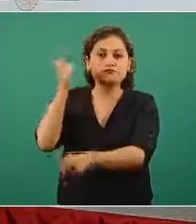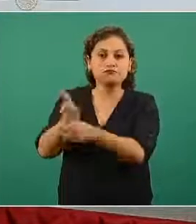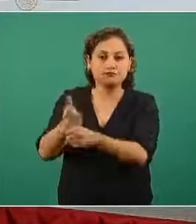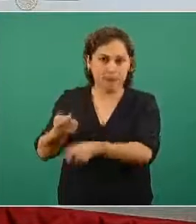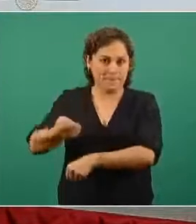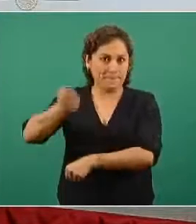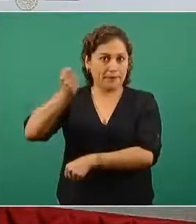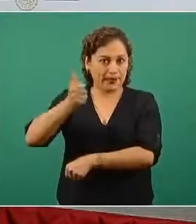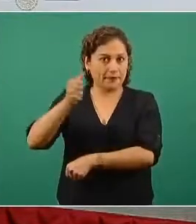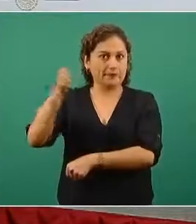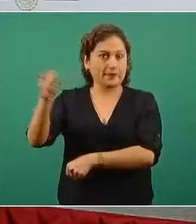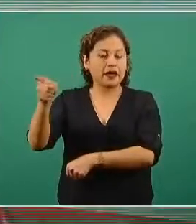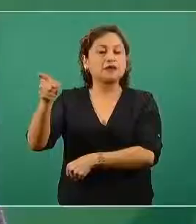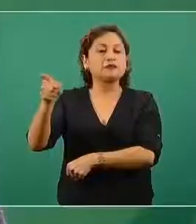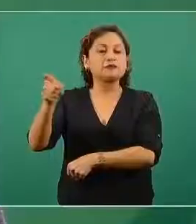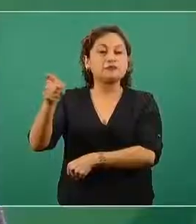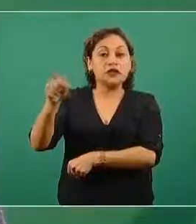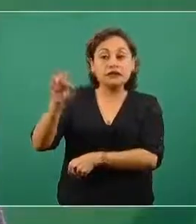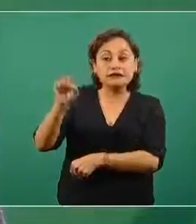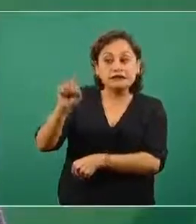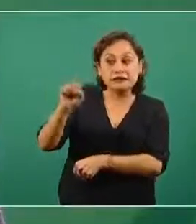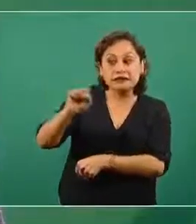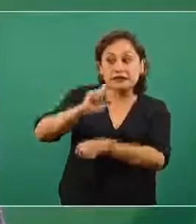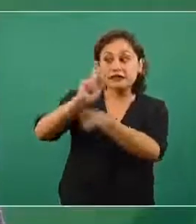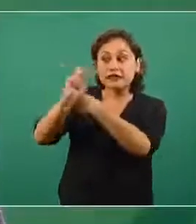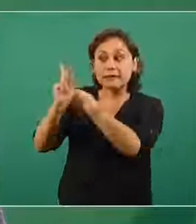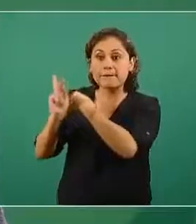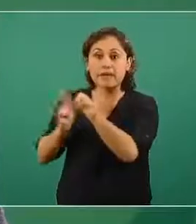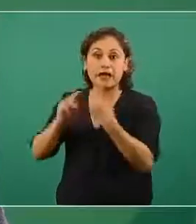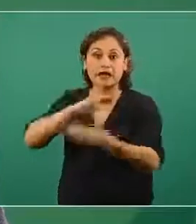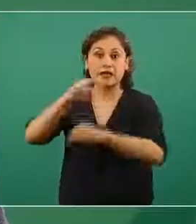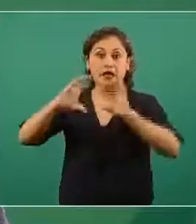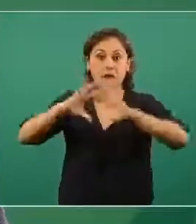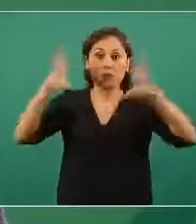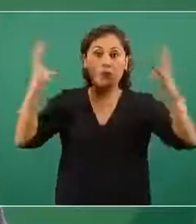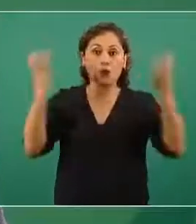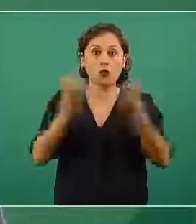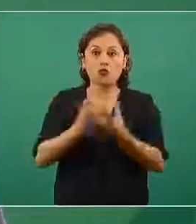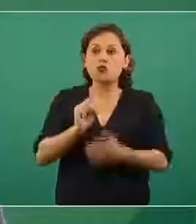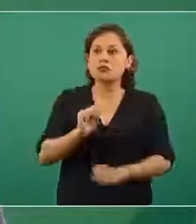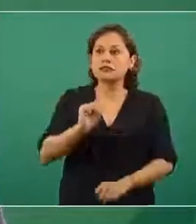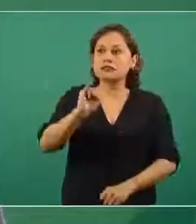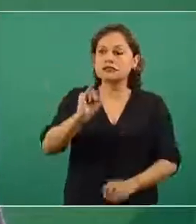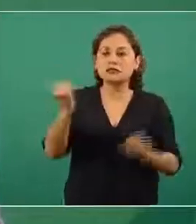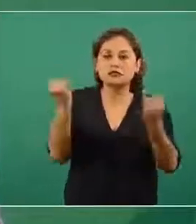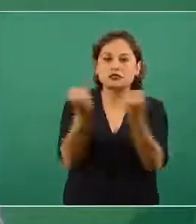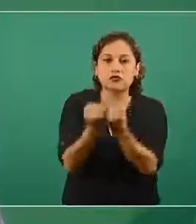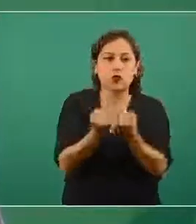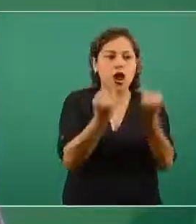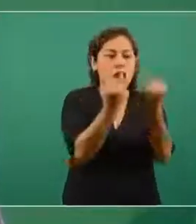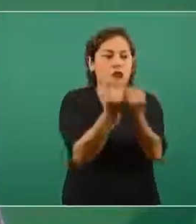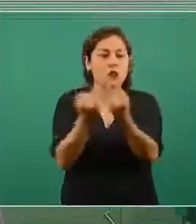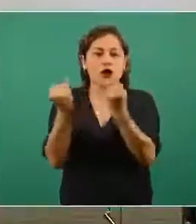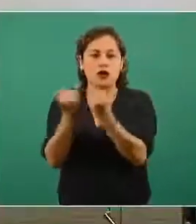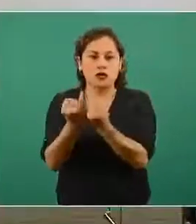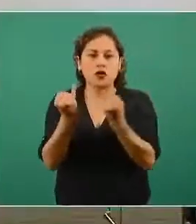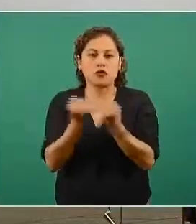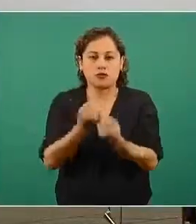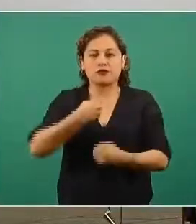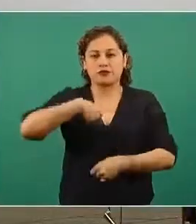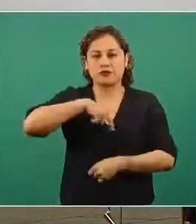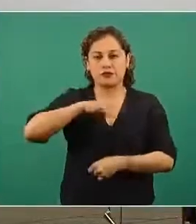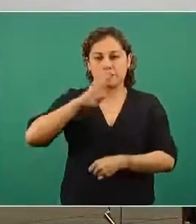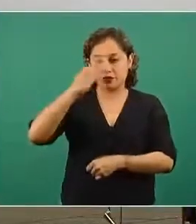hasta el último corte ya eran más de 60 países en todo el mundo que la habían identificado. Sabemos que la misma estaba circulando desde septiembre del